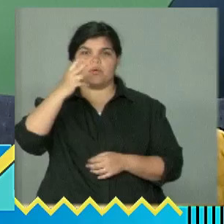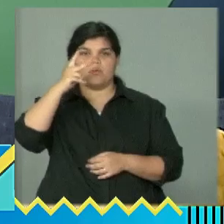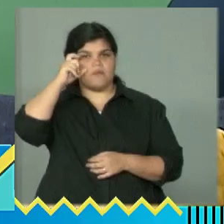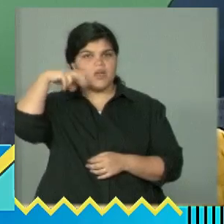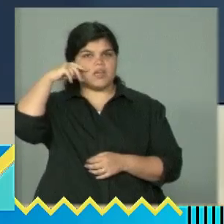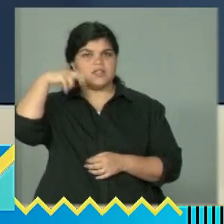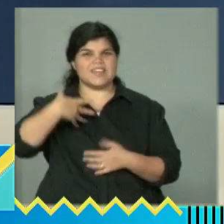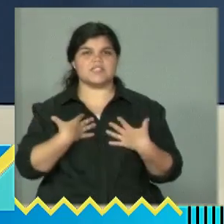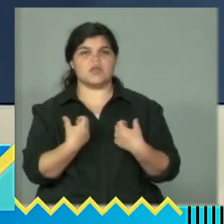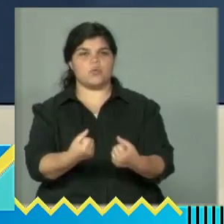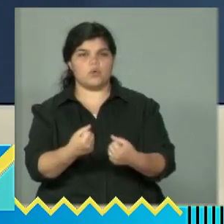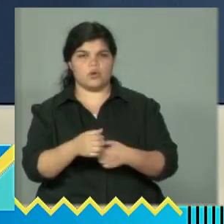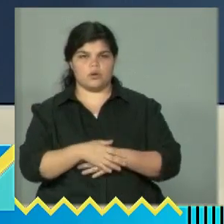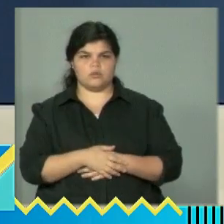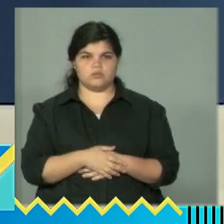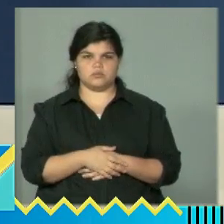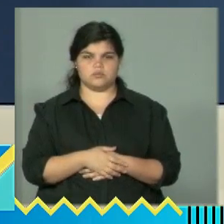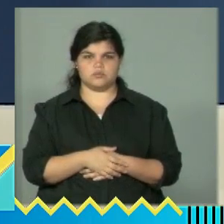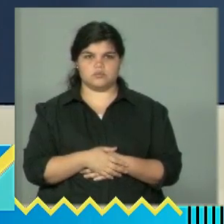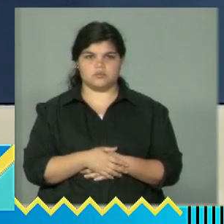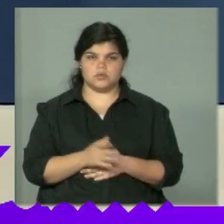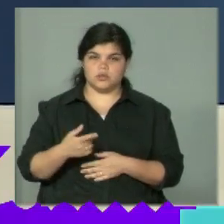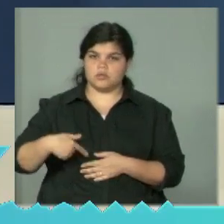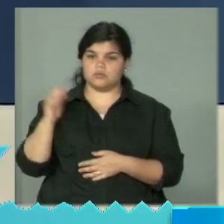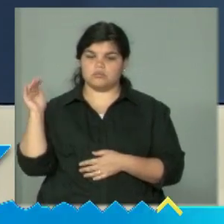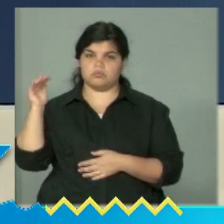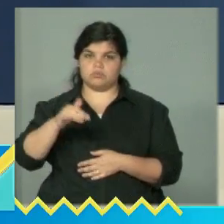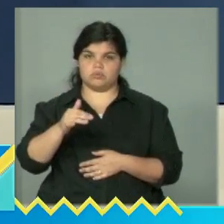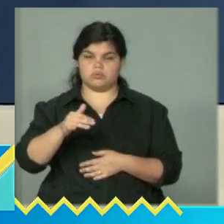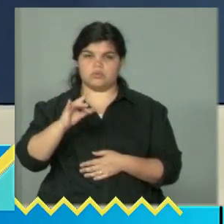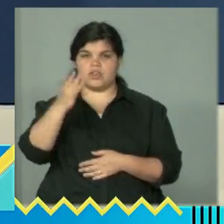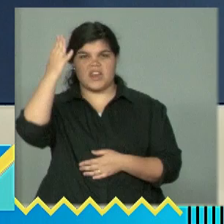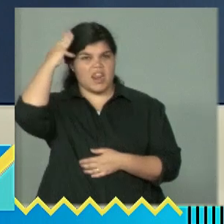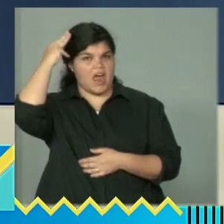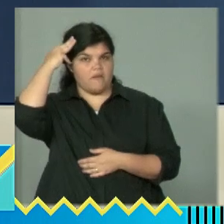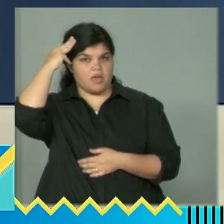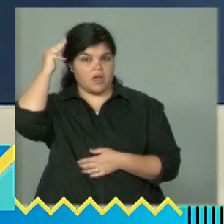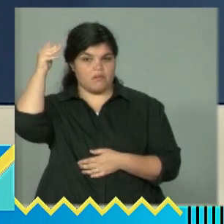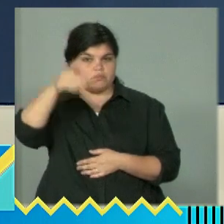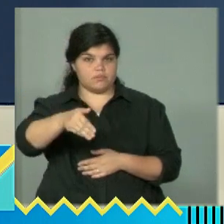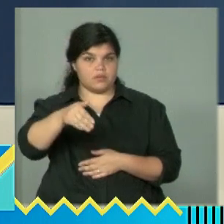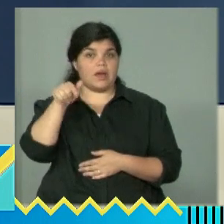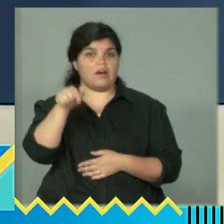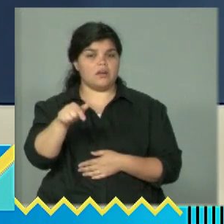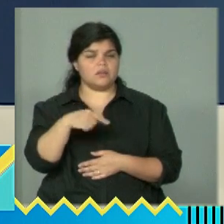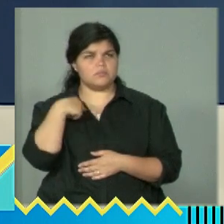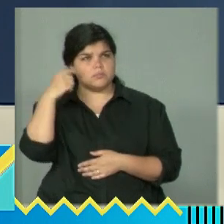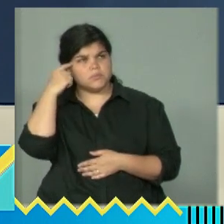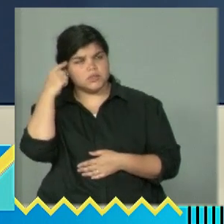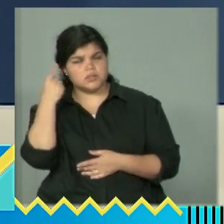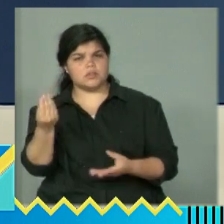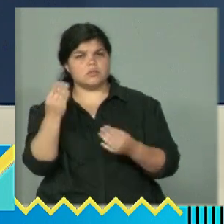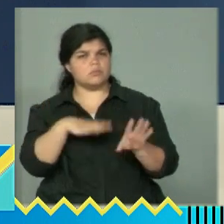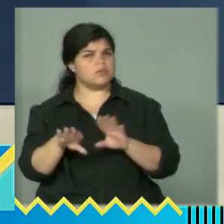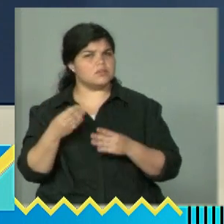Bueno, nosotros llegamos a la nave cultural y dijimos, bueno, ¿cómo hacemos para poder...?